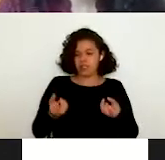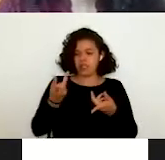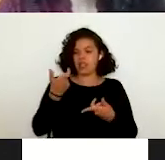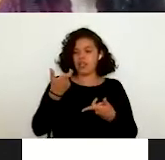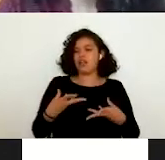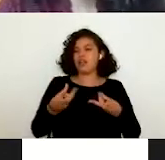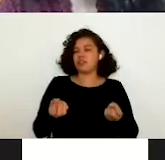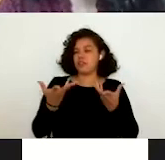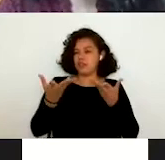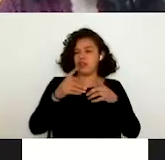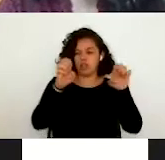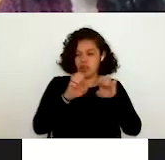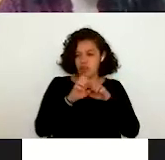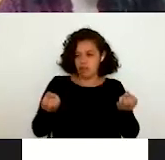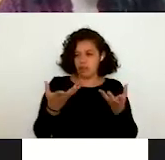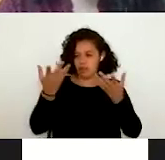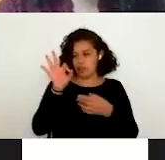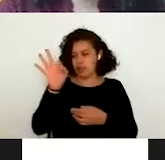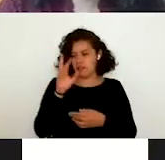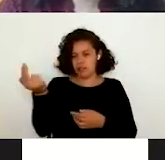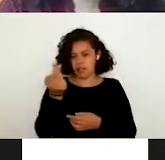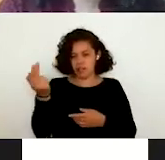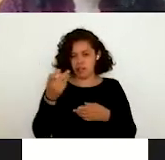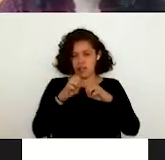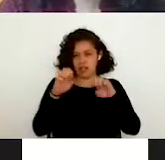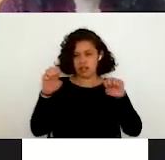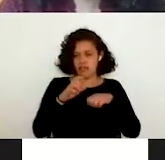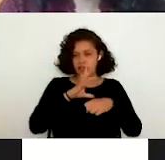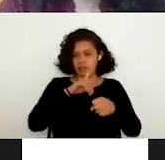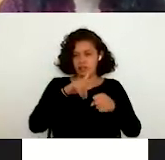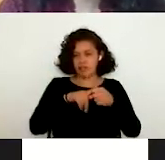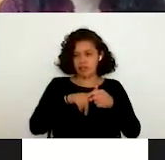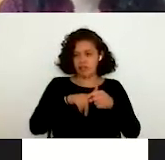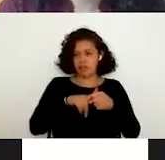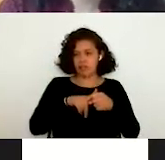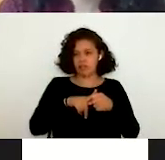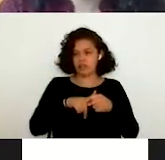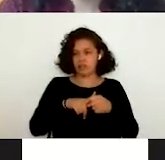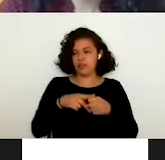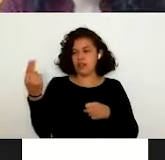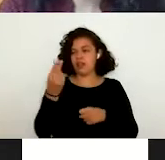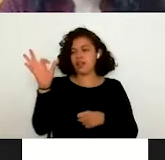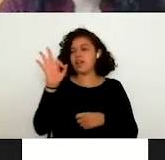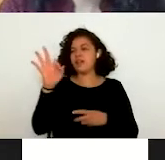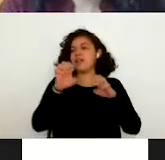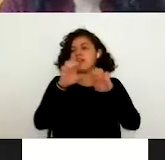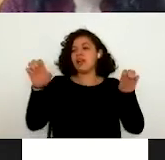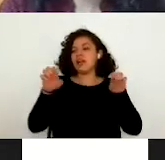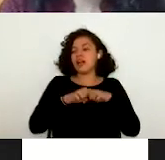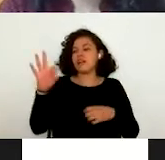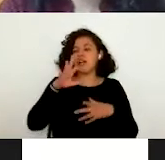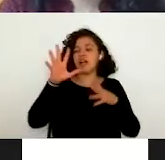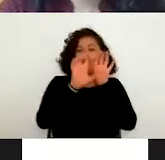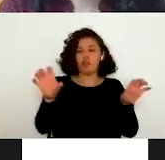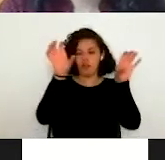el equipo, ¿no? Si se necesita equipo especial, ¿no? Tanto ya sea equipo de